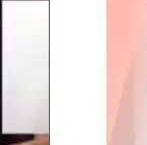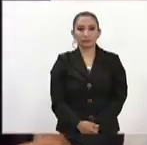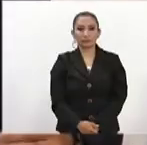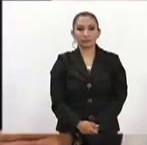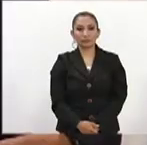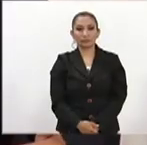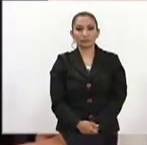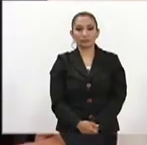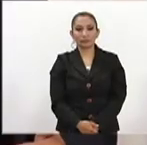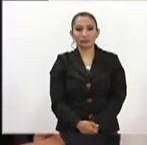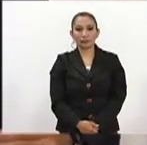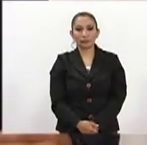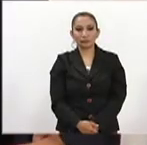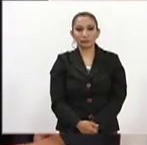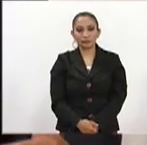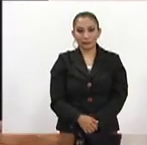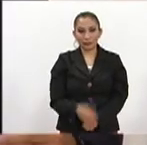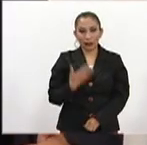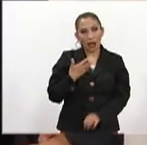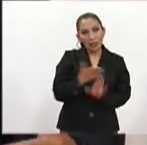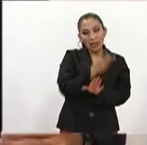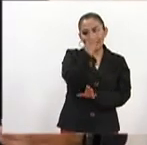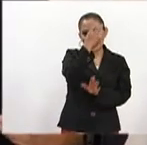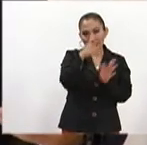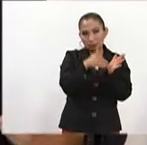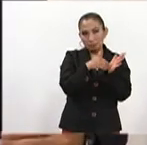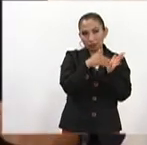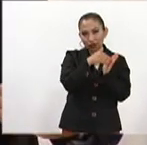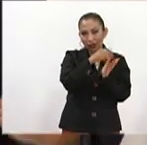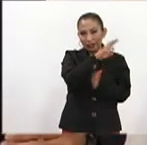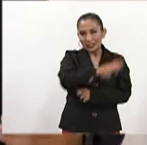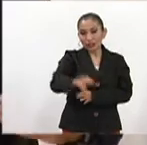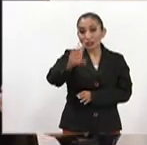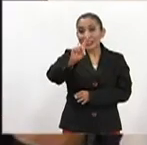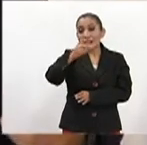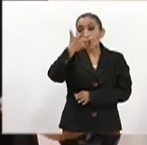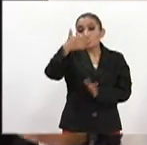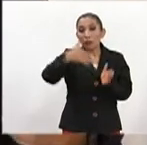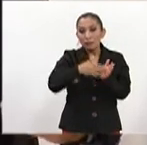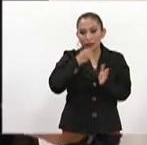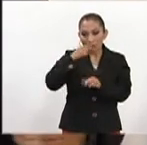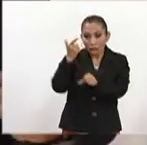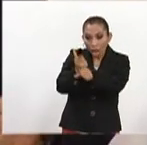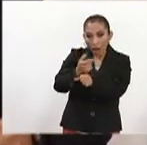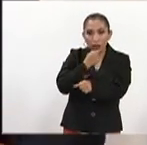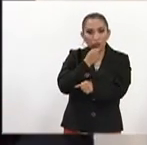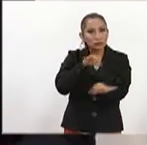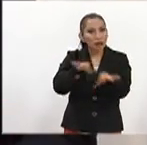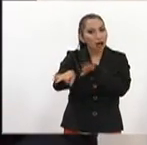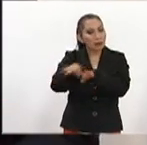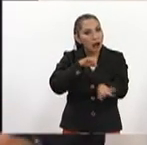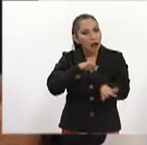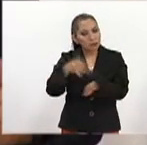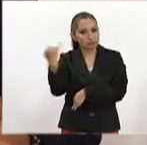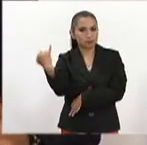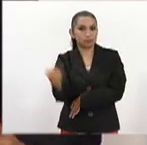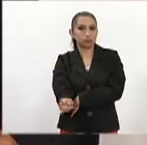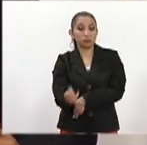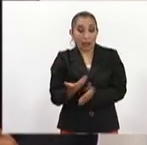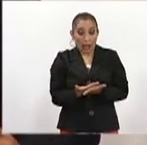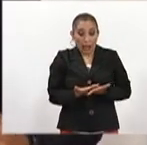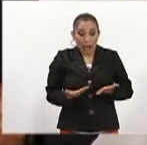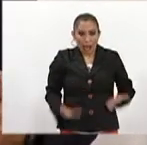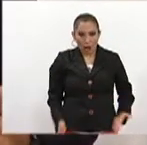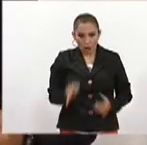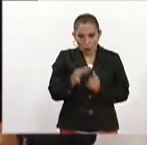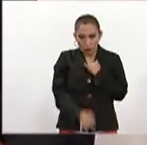El INEGI señalaba que había en México 3,038,000 niños en condición de trabajo infantil. Hoy,